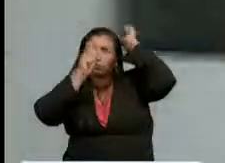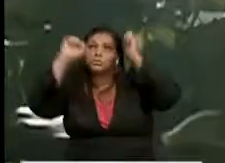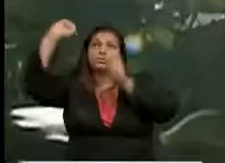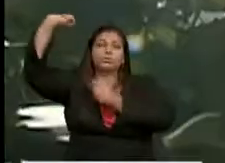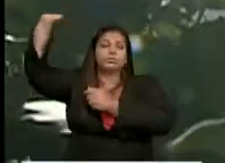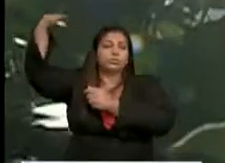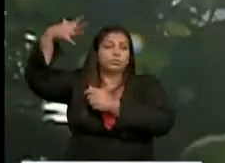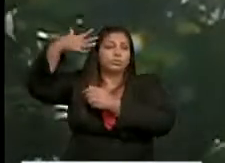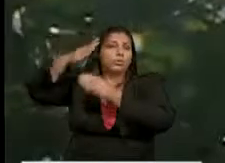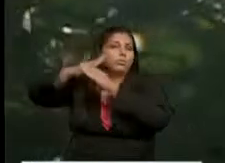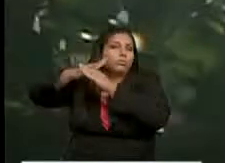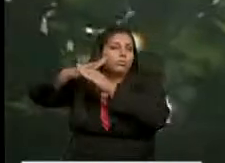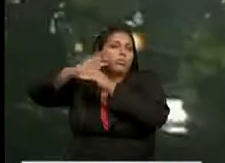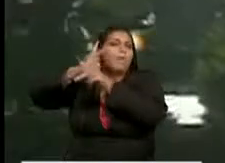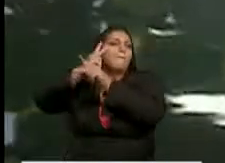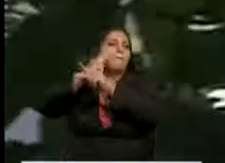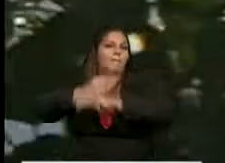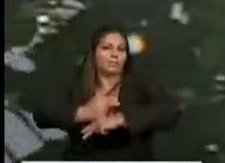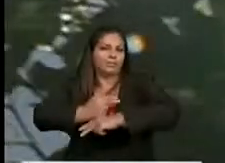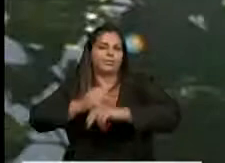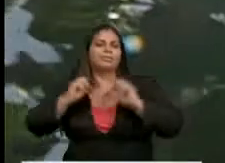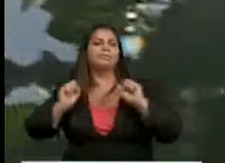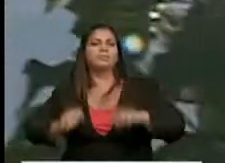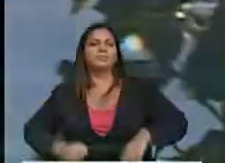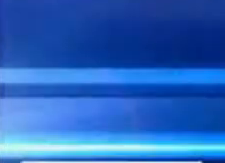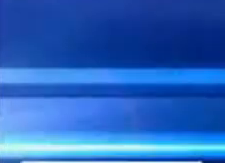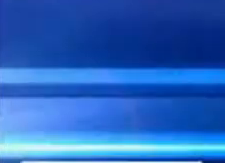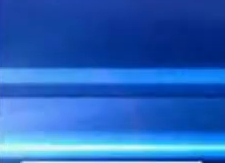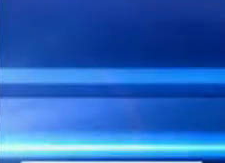del astro. En Quito informó Andrea Urbe.